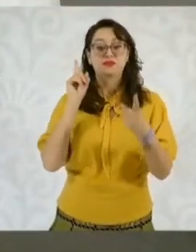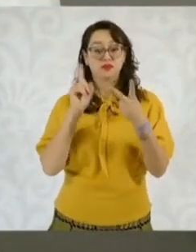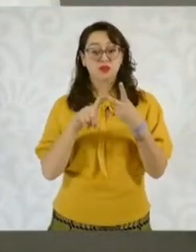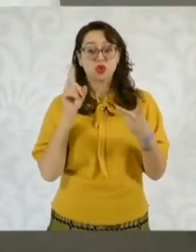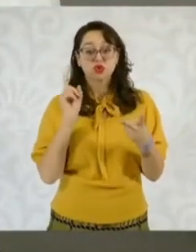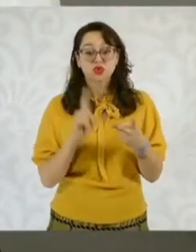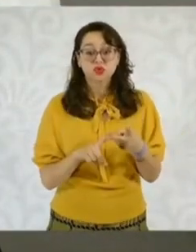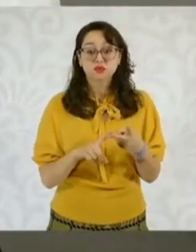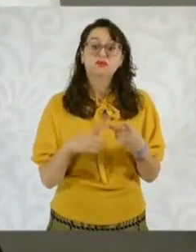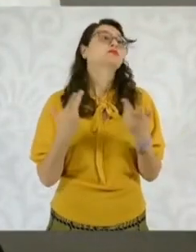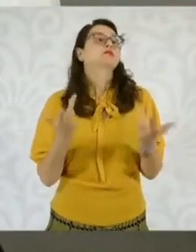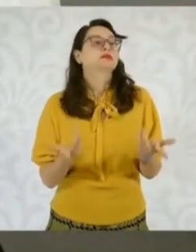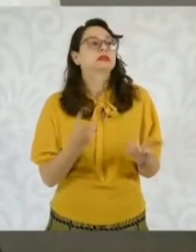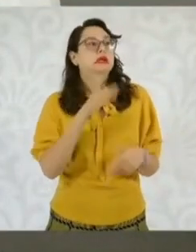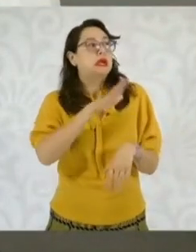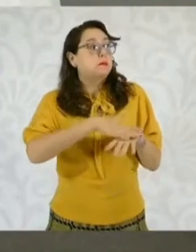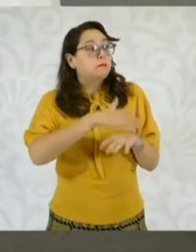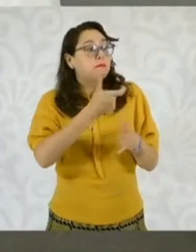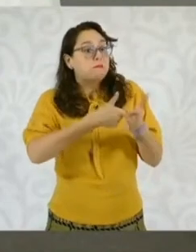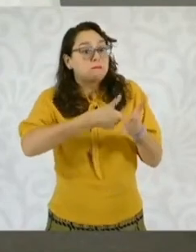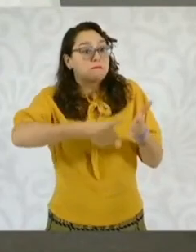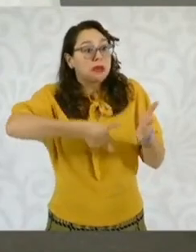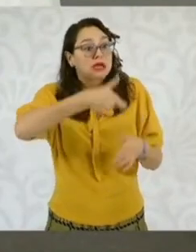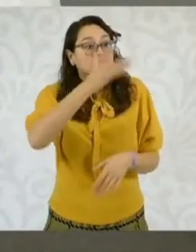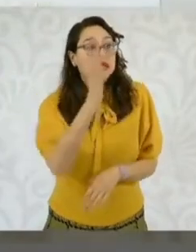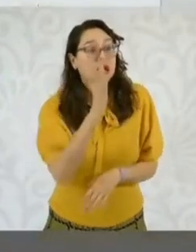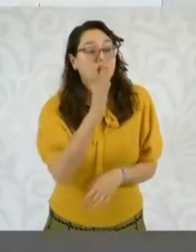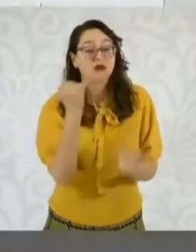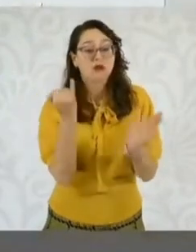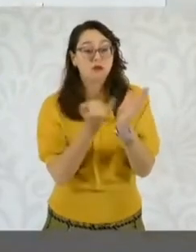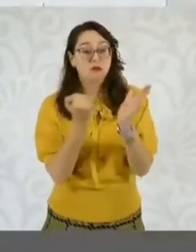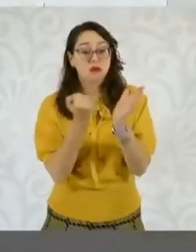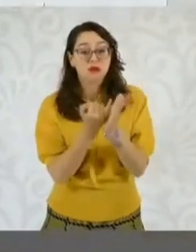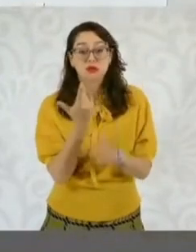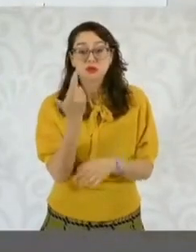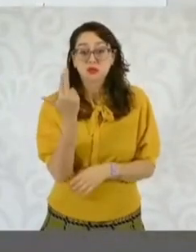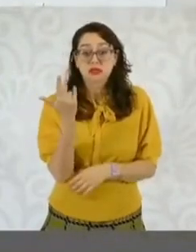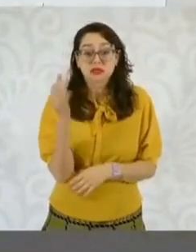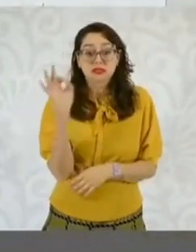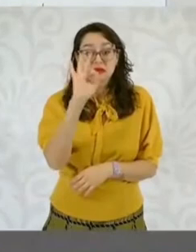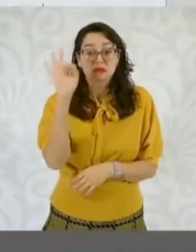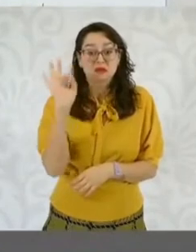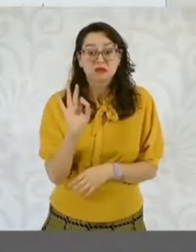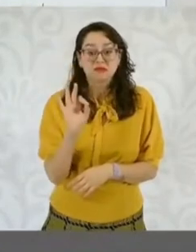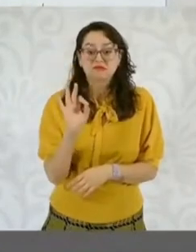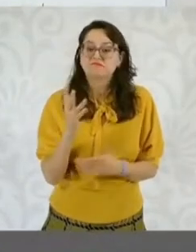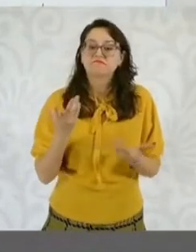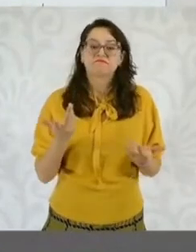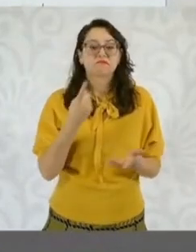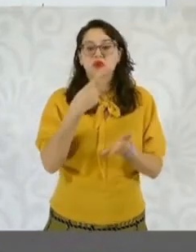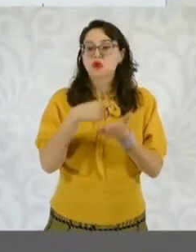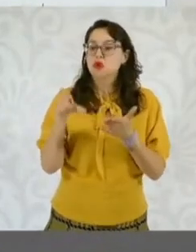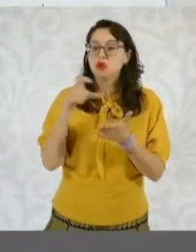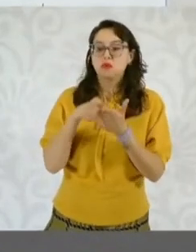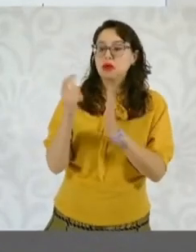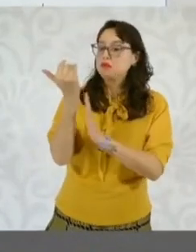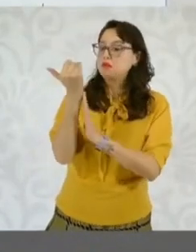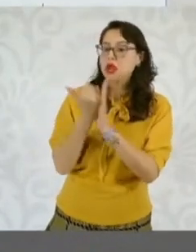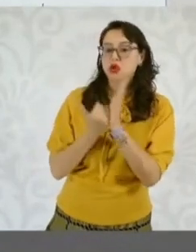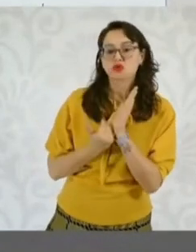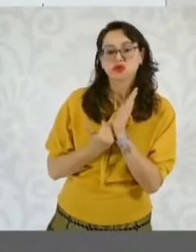productos, porque en la medida que tú le pones un impuesto de 25% a un producto, evidentemente la compra se